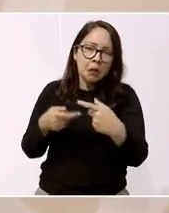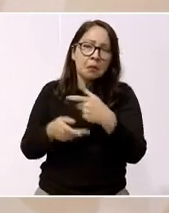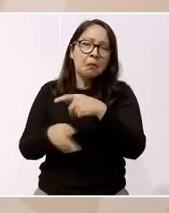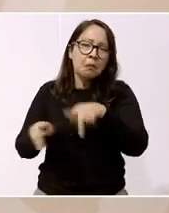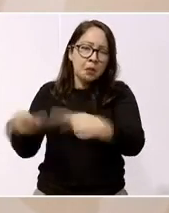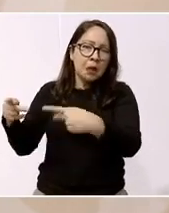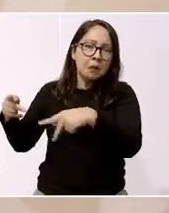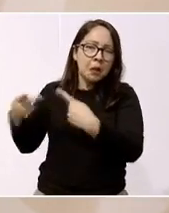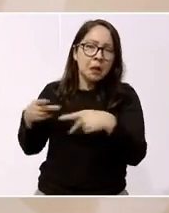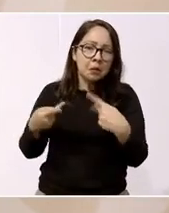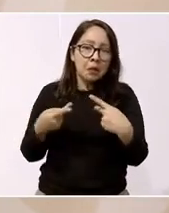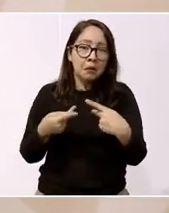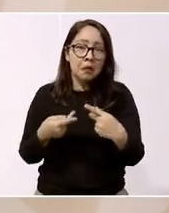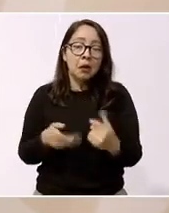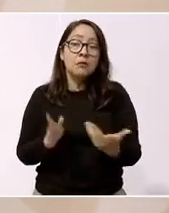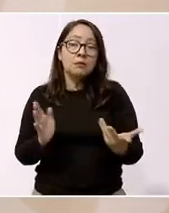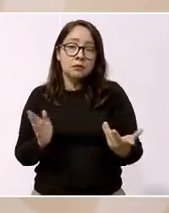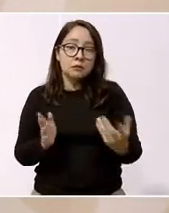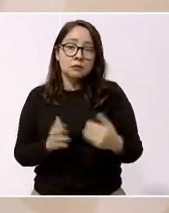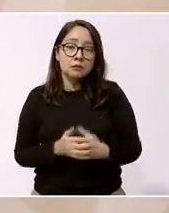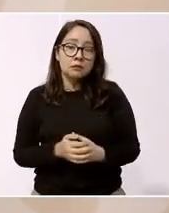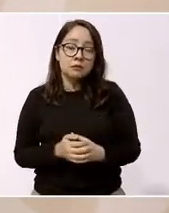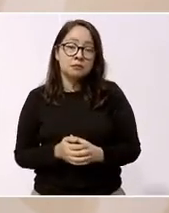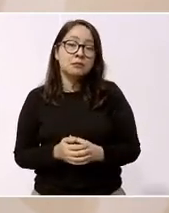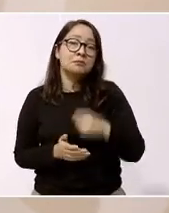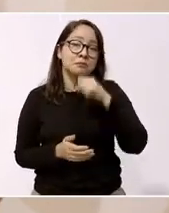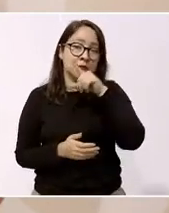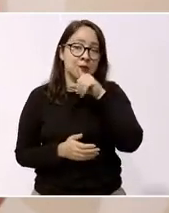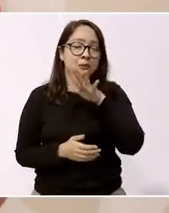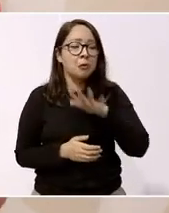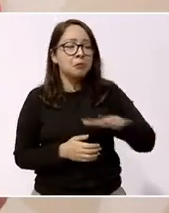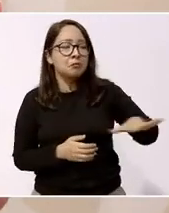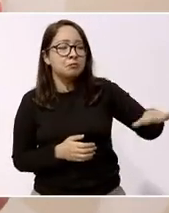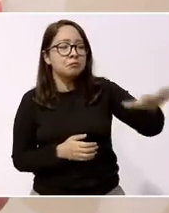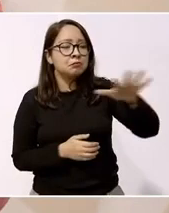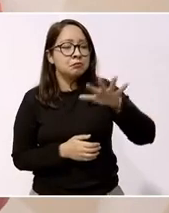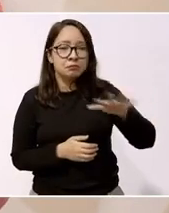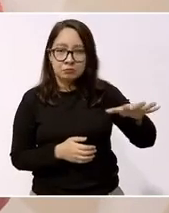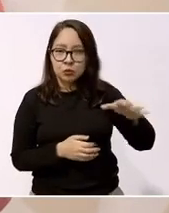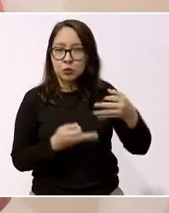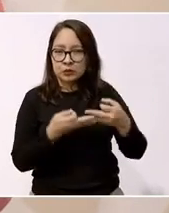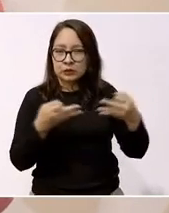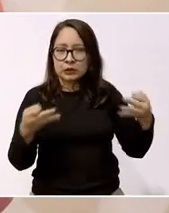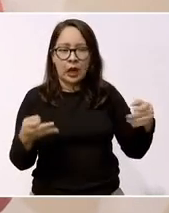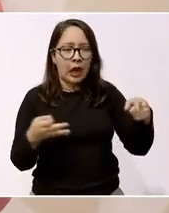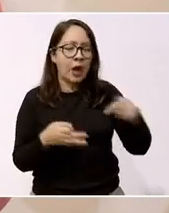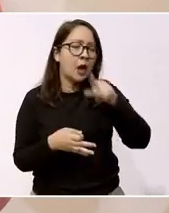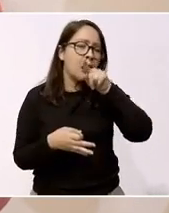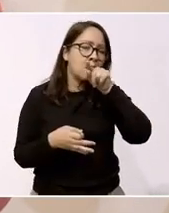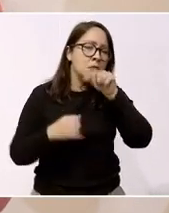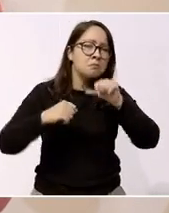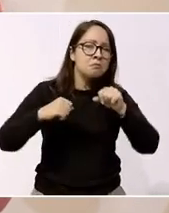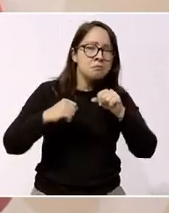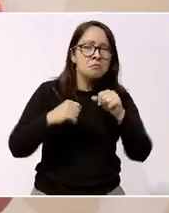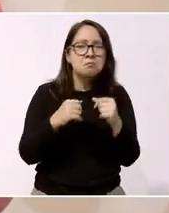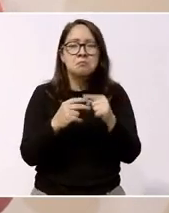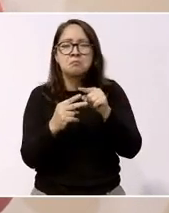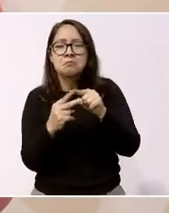Y en el patio, en el solar, ahí están las gallinas, ahí tienen una, tienen 2